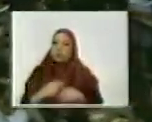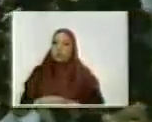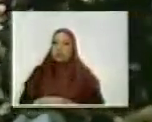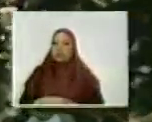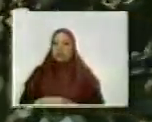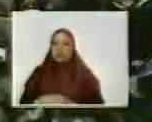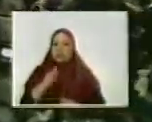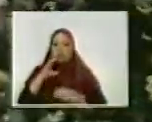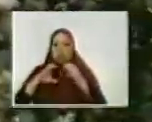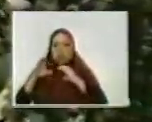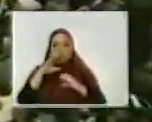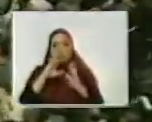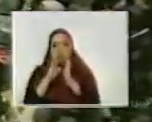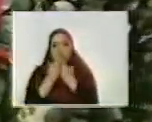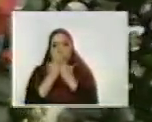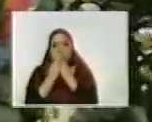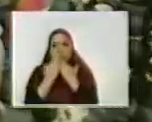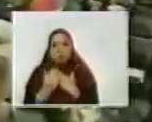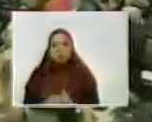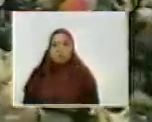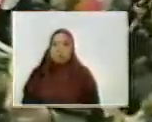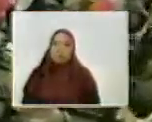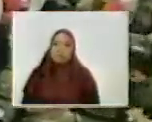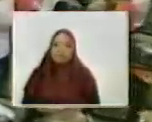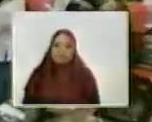toca a usted leer el documento.